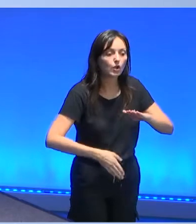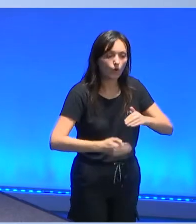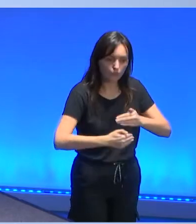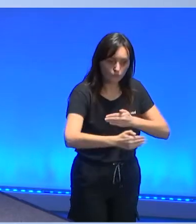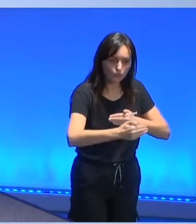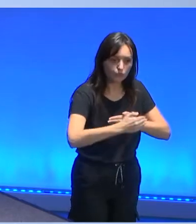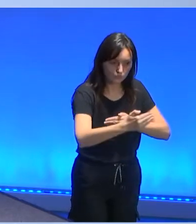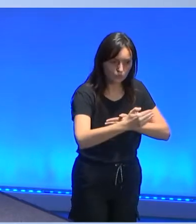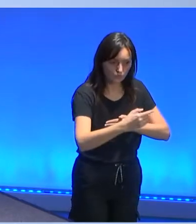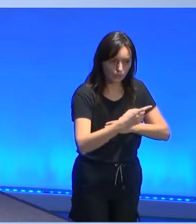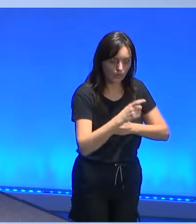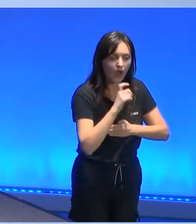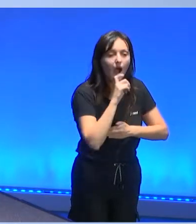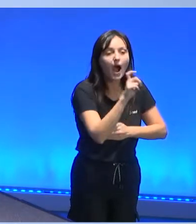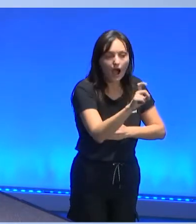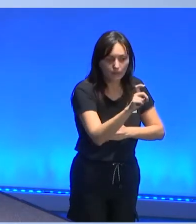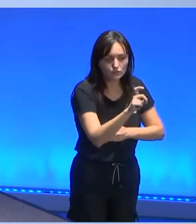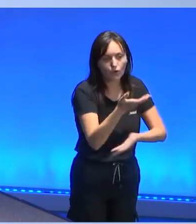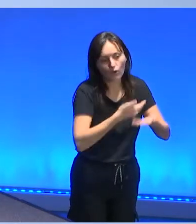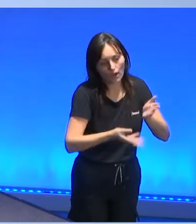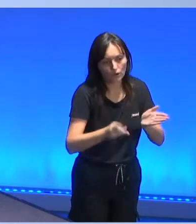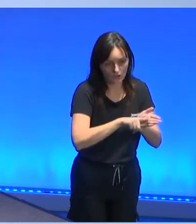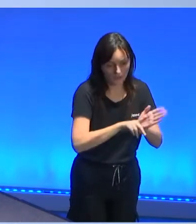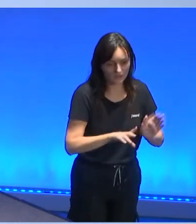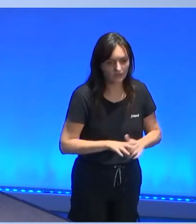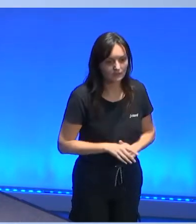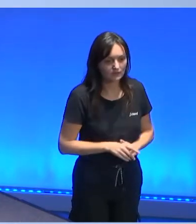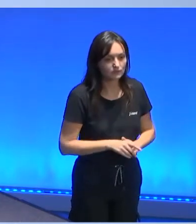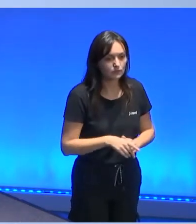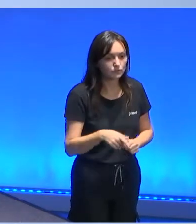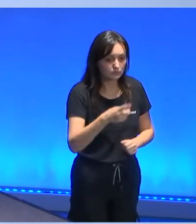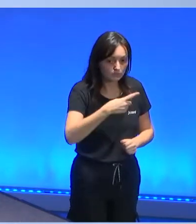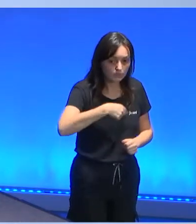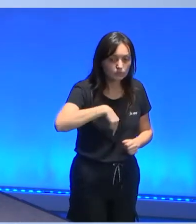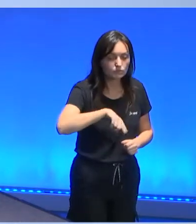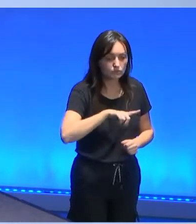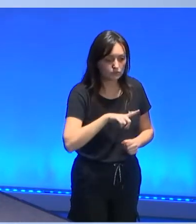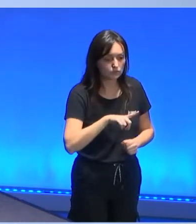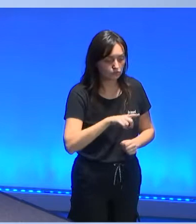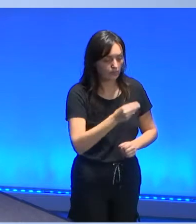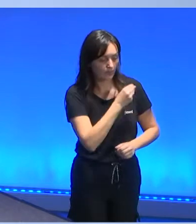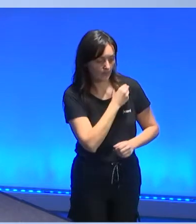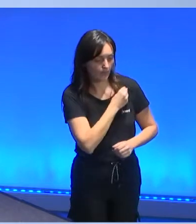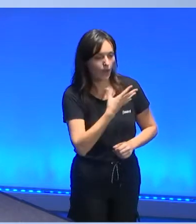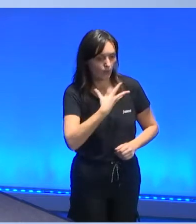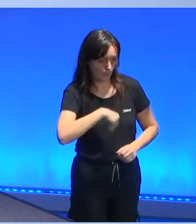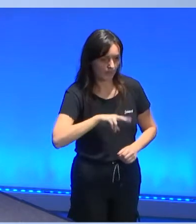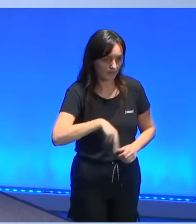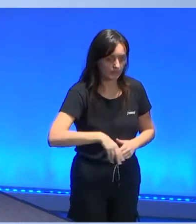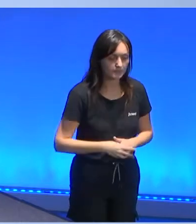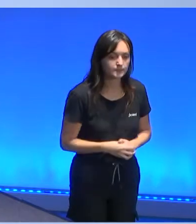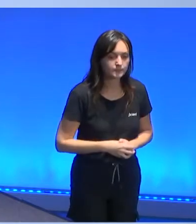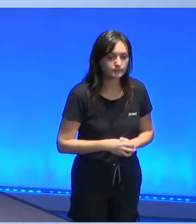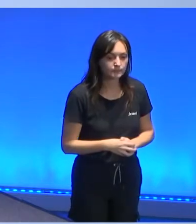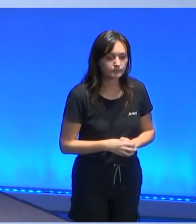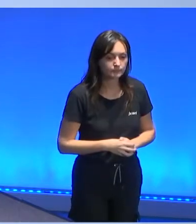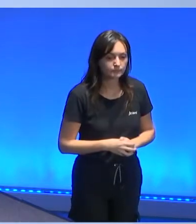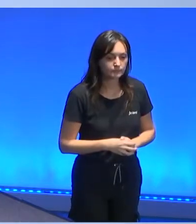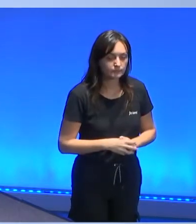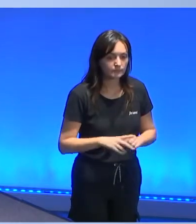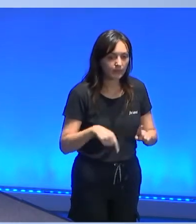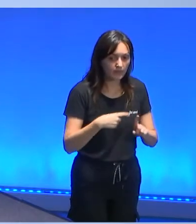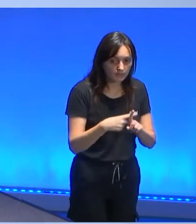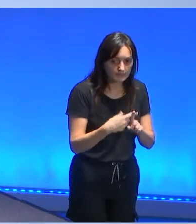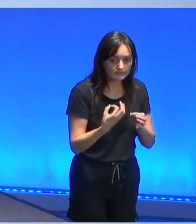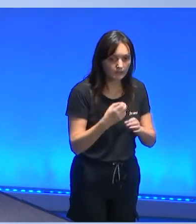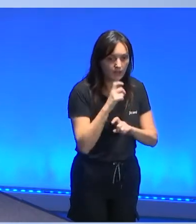vosotros, amenazamos. Y también queremos que vosotros y vosotras contéis con nosotros, por favor. Además, tengo que deciros